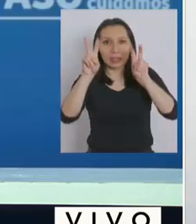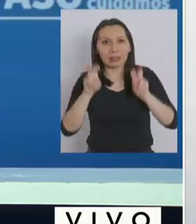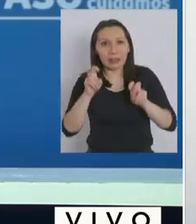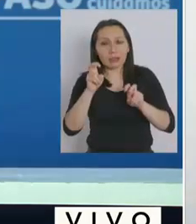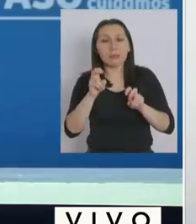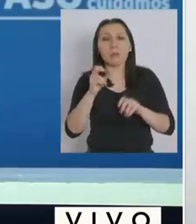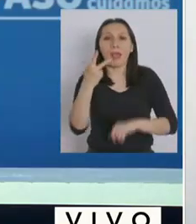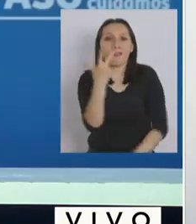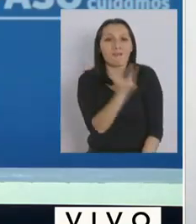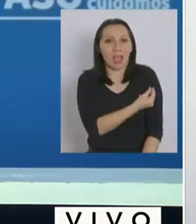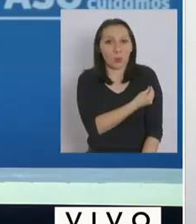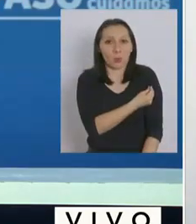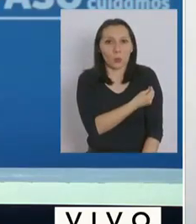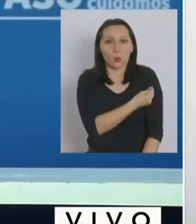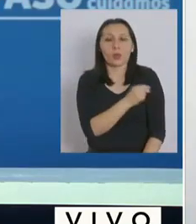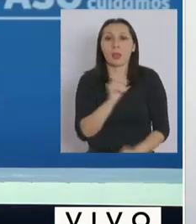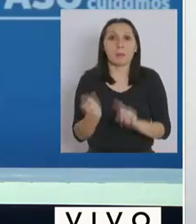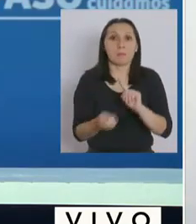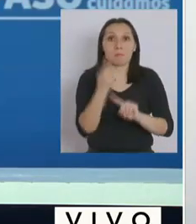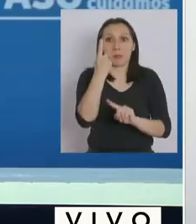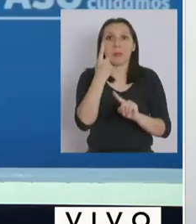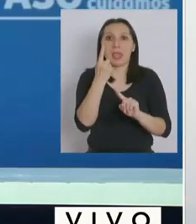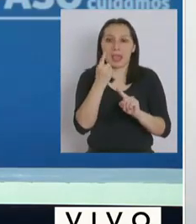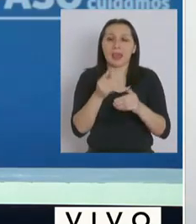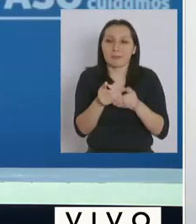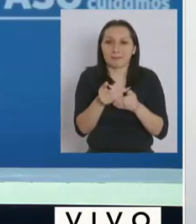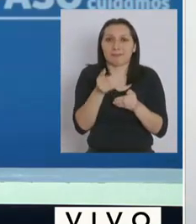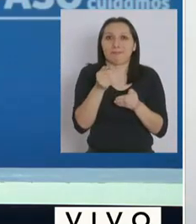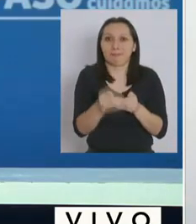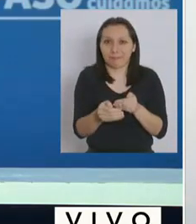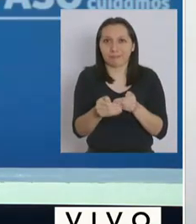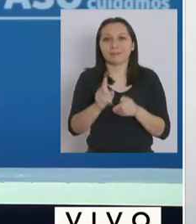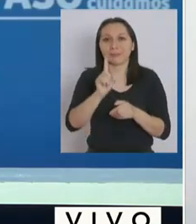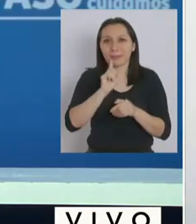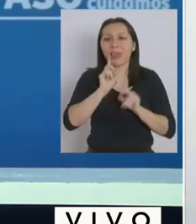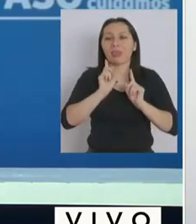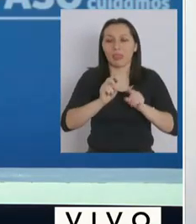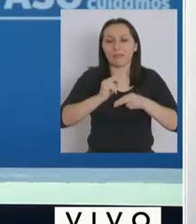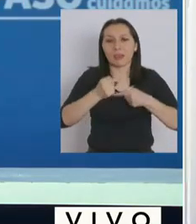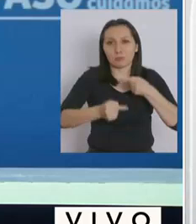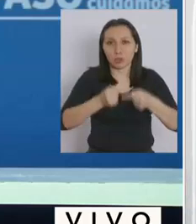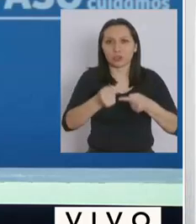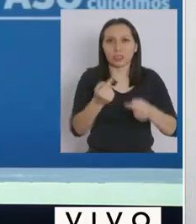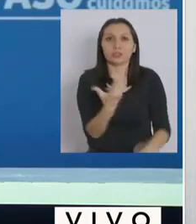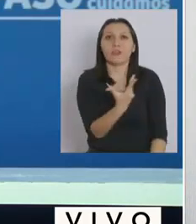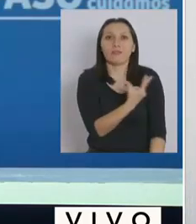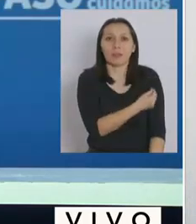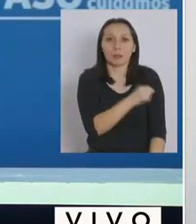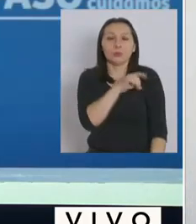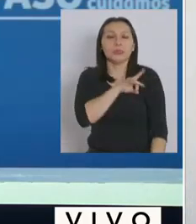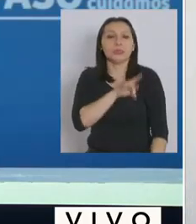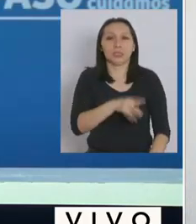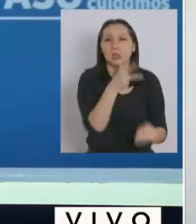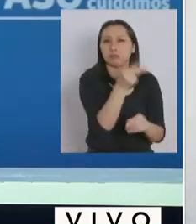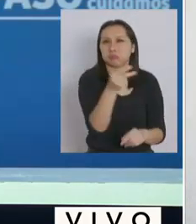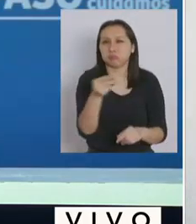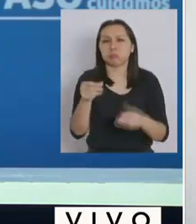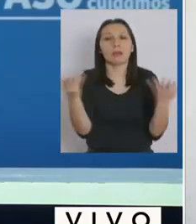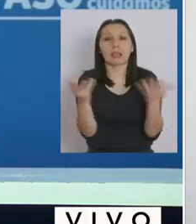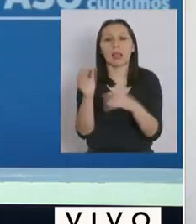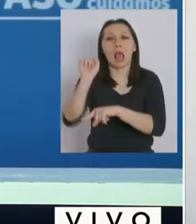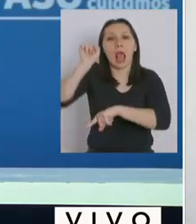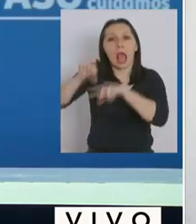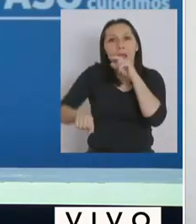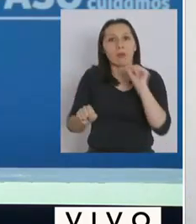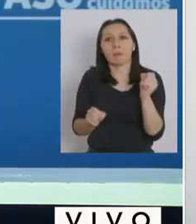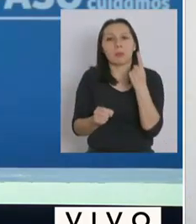las vacunas. Es el primer paso que tiene que tener un proceso de vacunación en Chile, es la aprobación